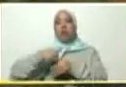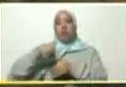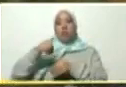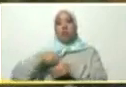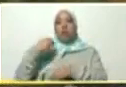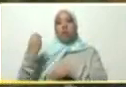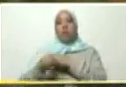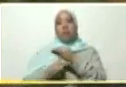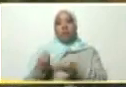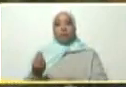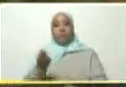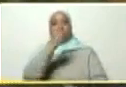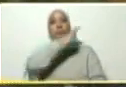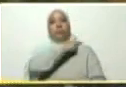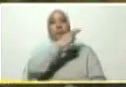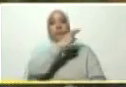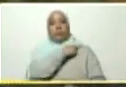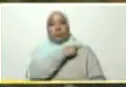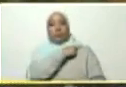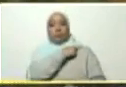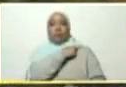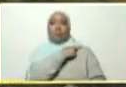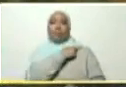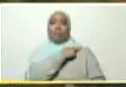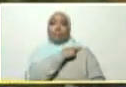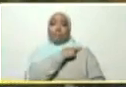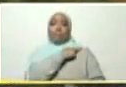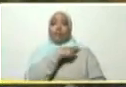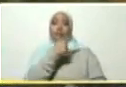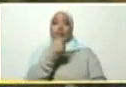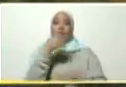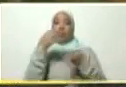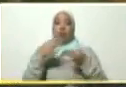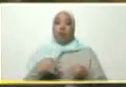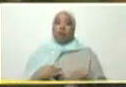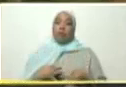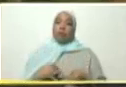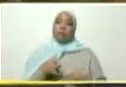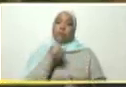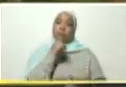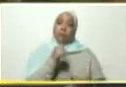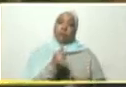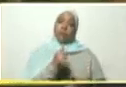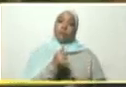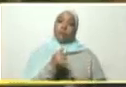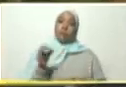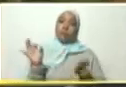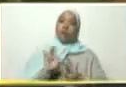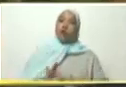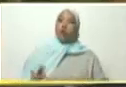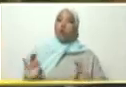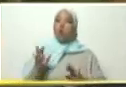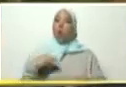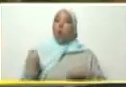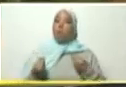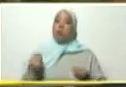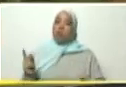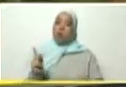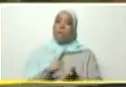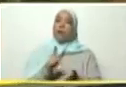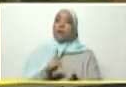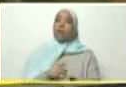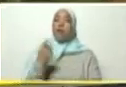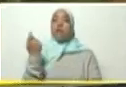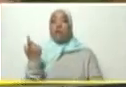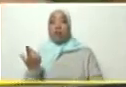a ser jefe de una de una estructura o de un o de un sector de una estructura sino participa con los con